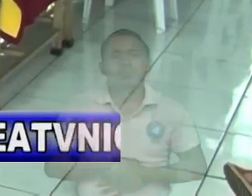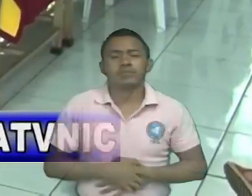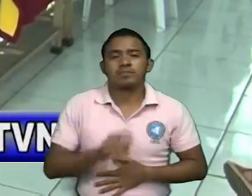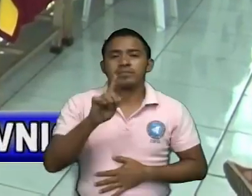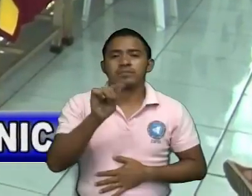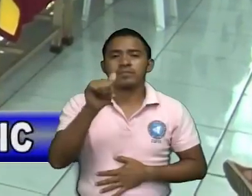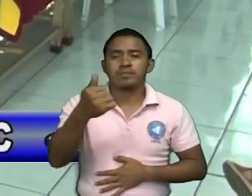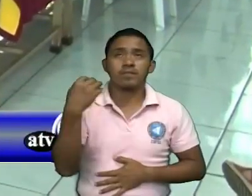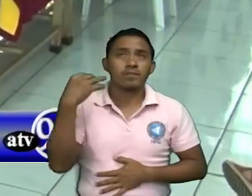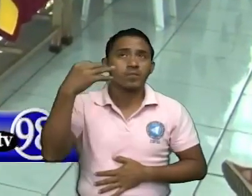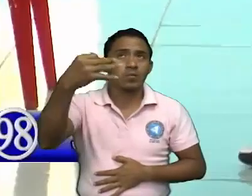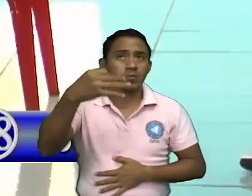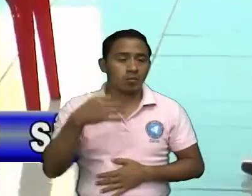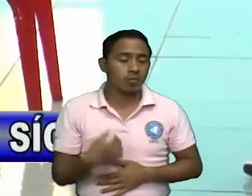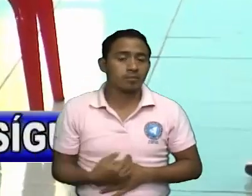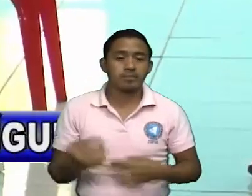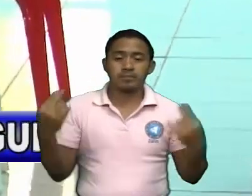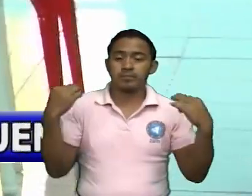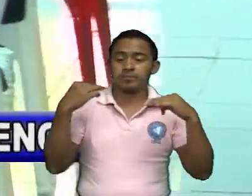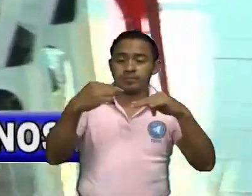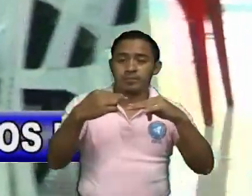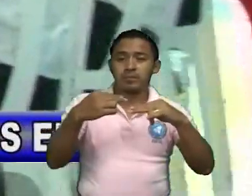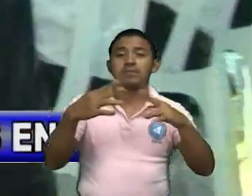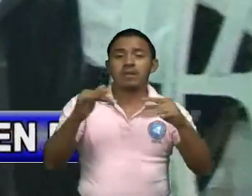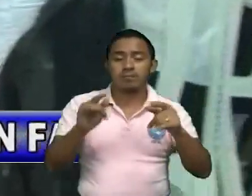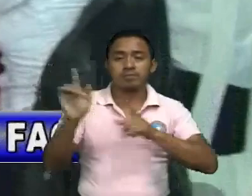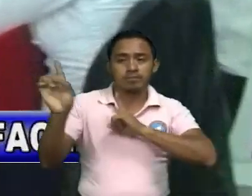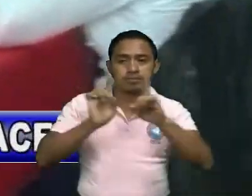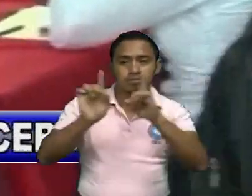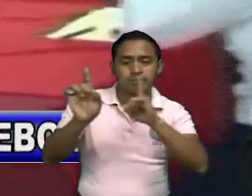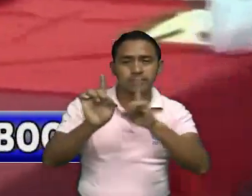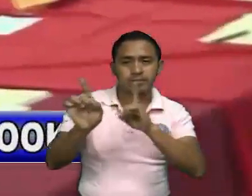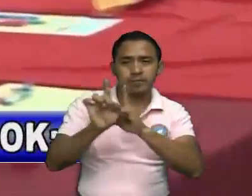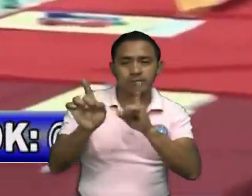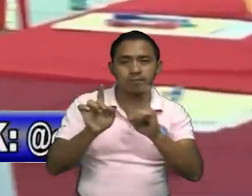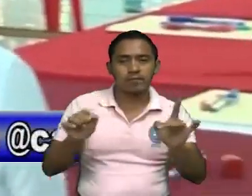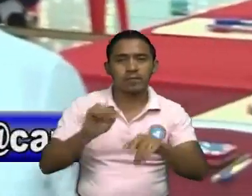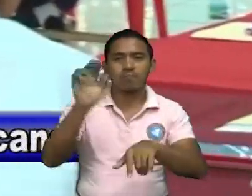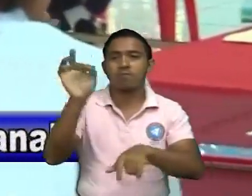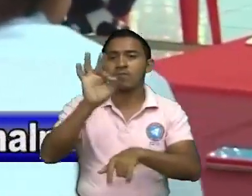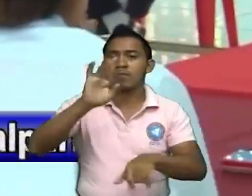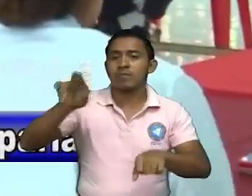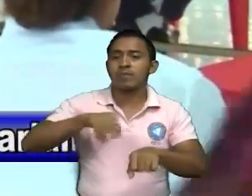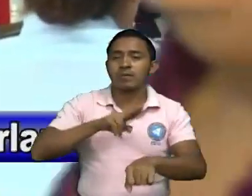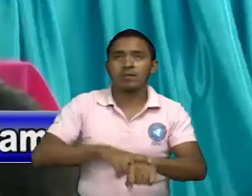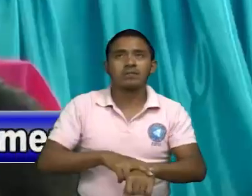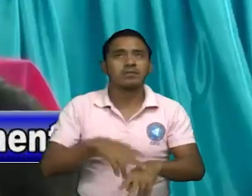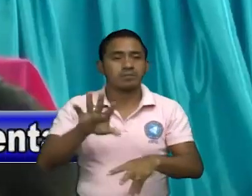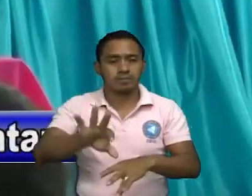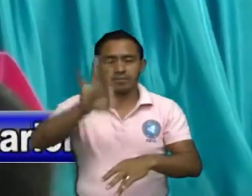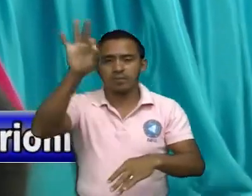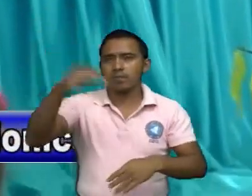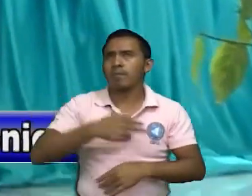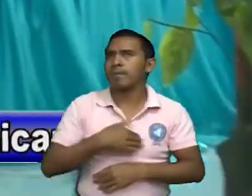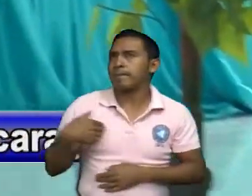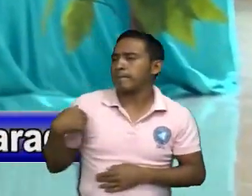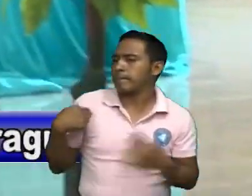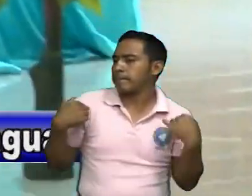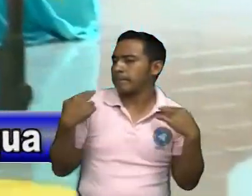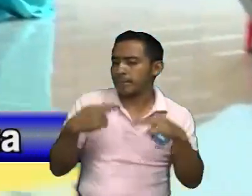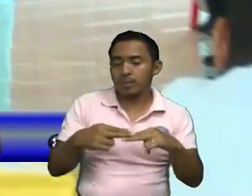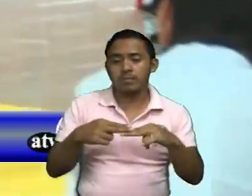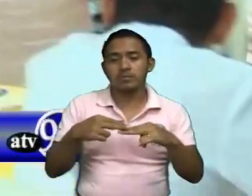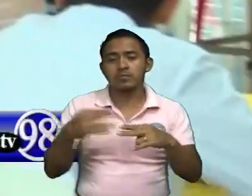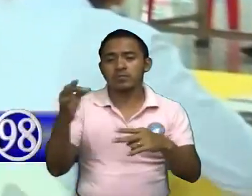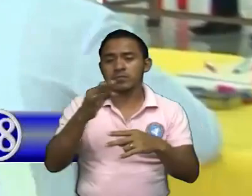Dieciséis futuros maestros y maestros de toda Nicaragua participaron en un certamen nacional para escoger al mejor de todo el país